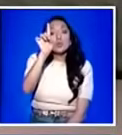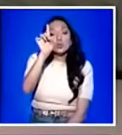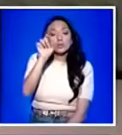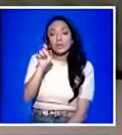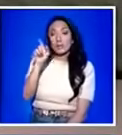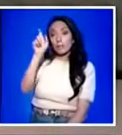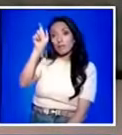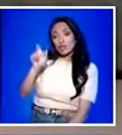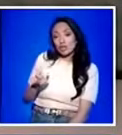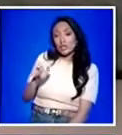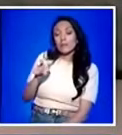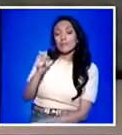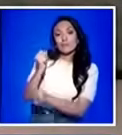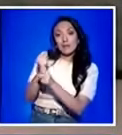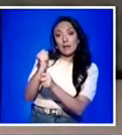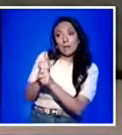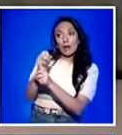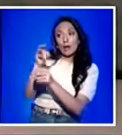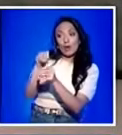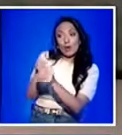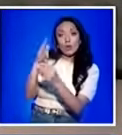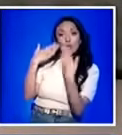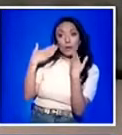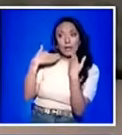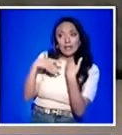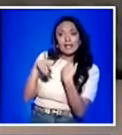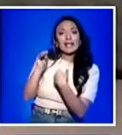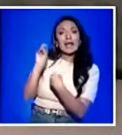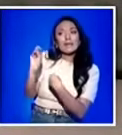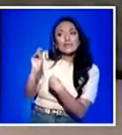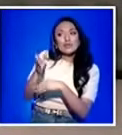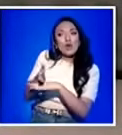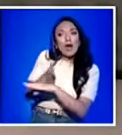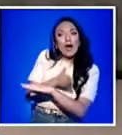de Guayaquil que fue alertado sobre un allanamiento.